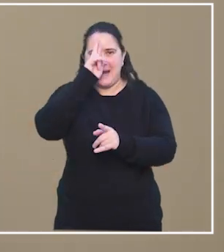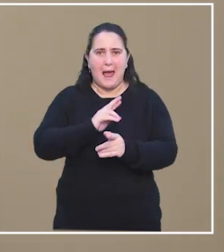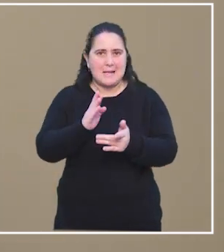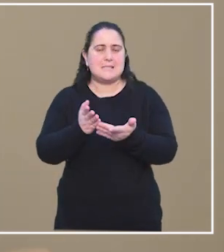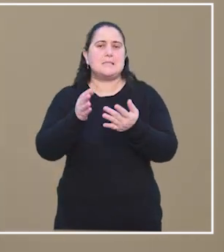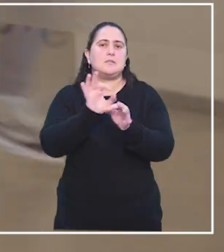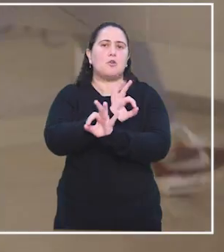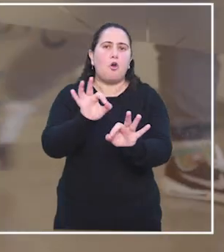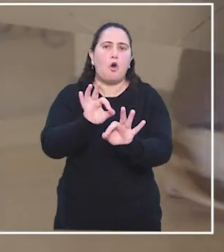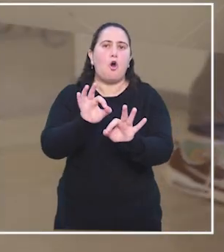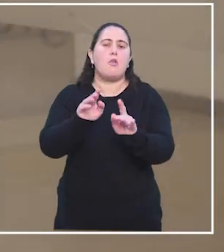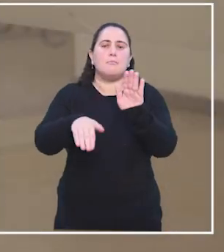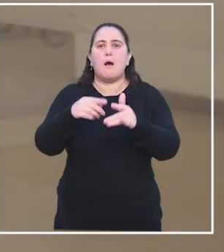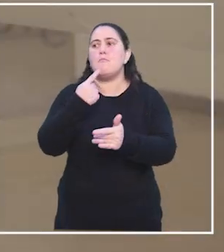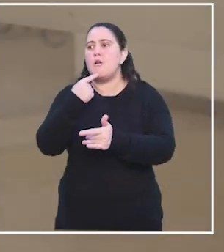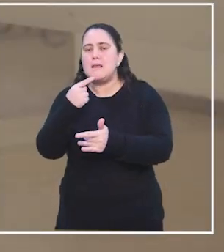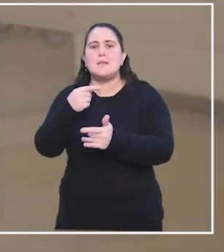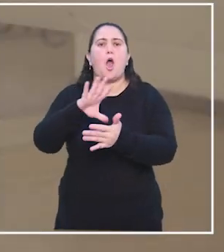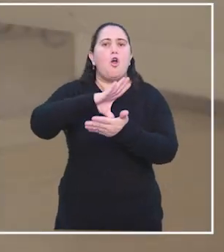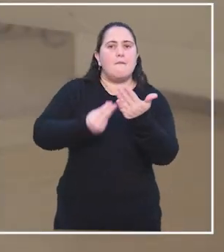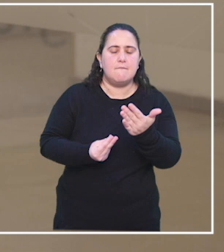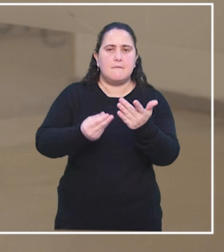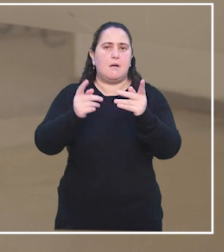cuestiones de geopolíticas, ¿no? O sea,